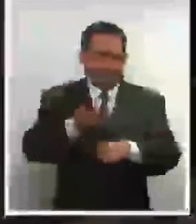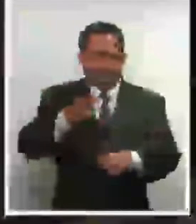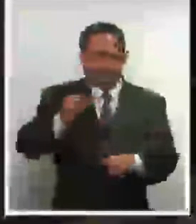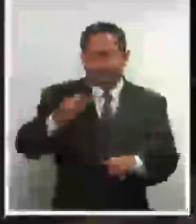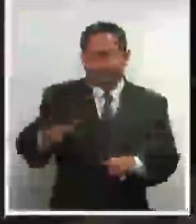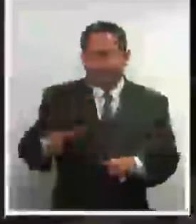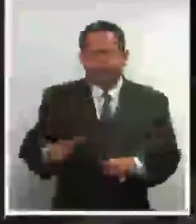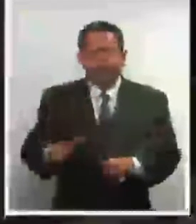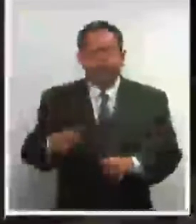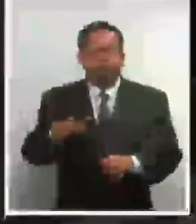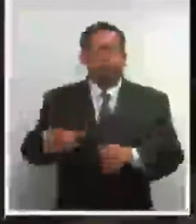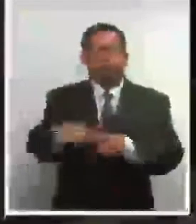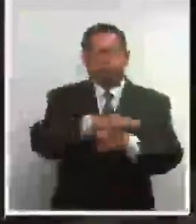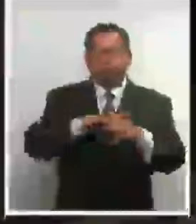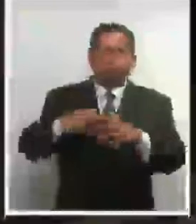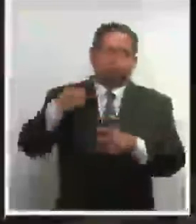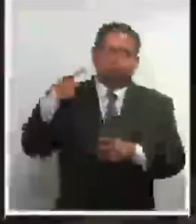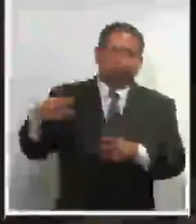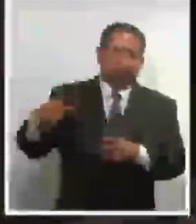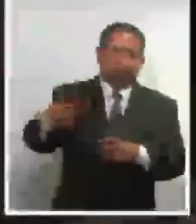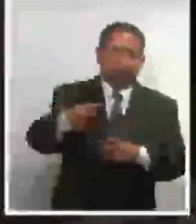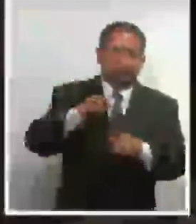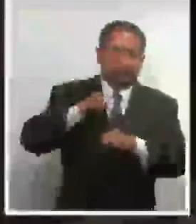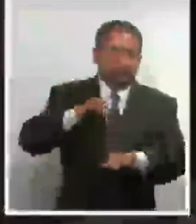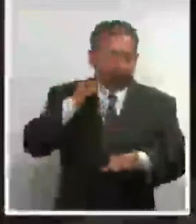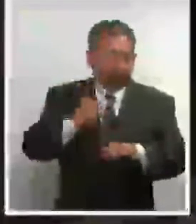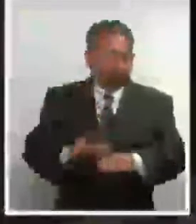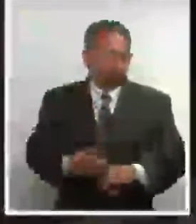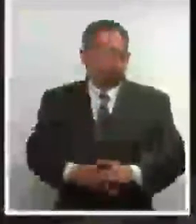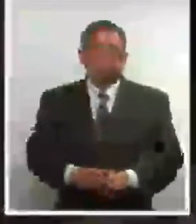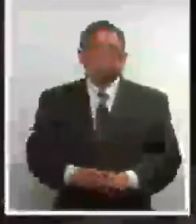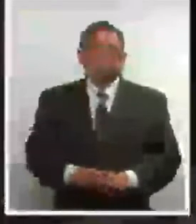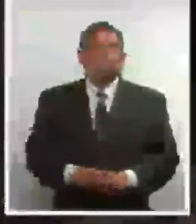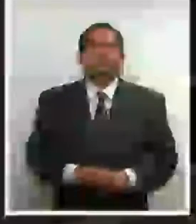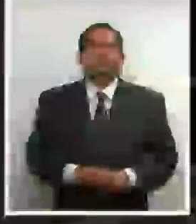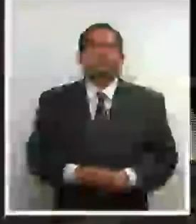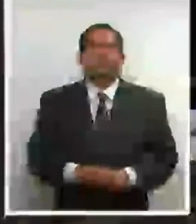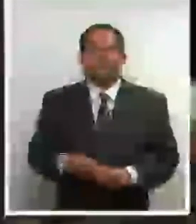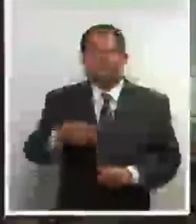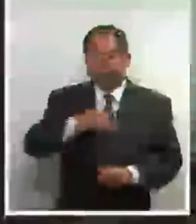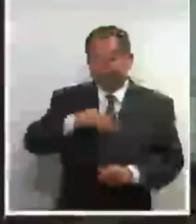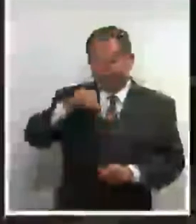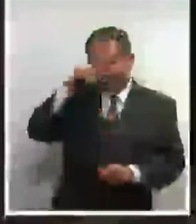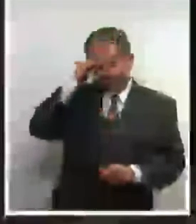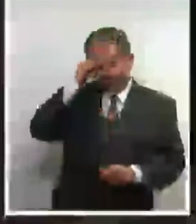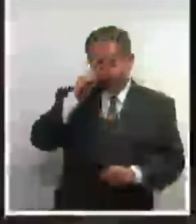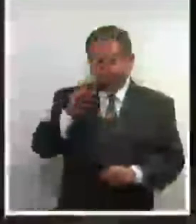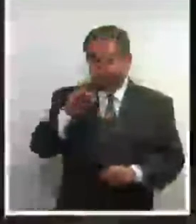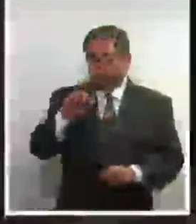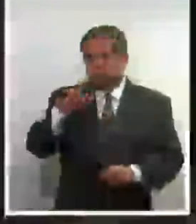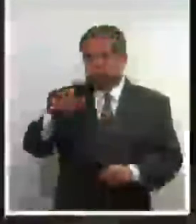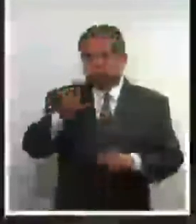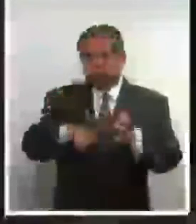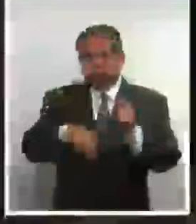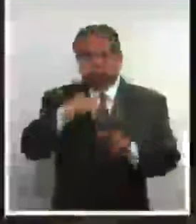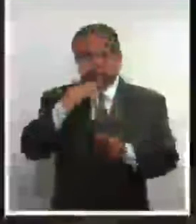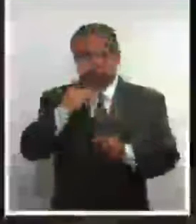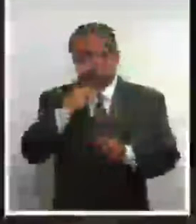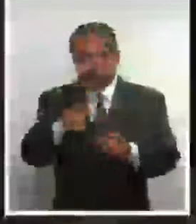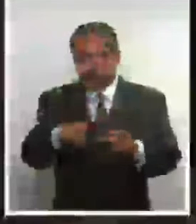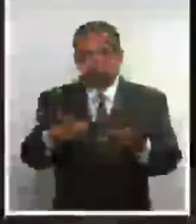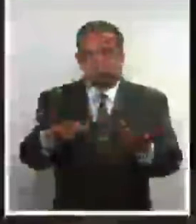acción penal en el ámbito de su competencia. Considero que los fiscales anticorrupción